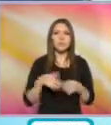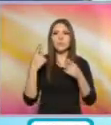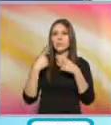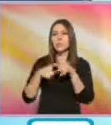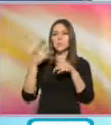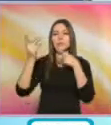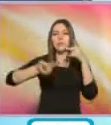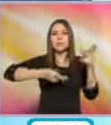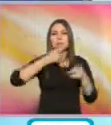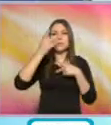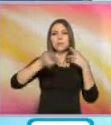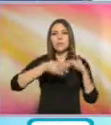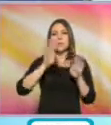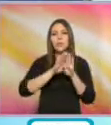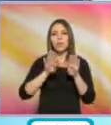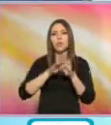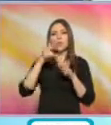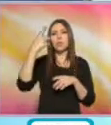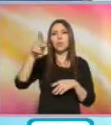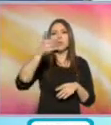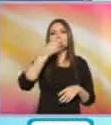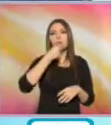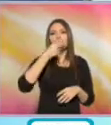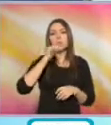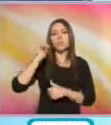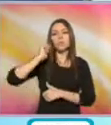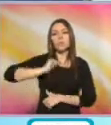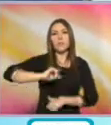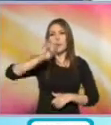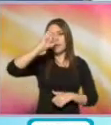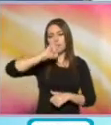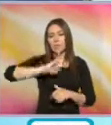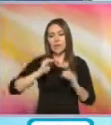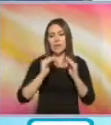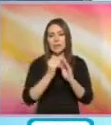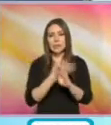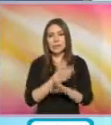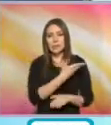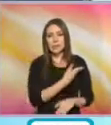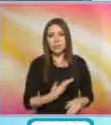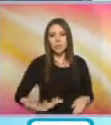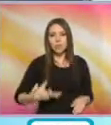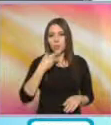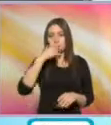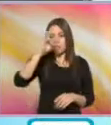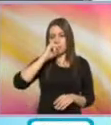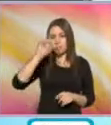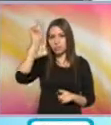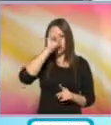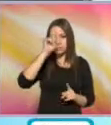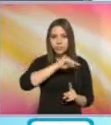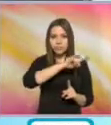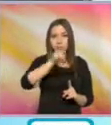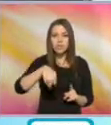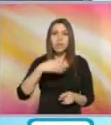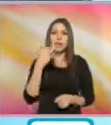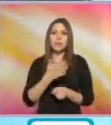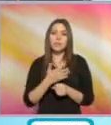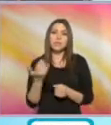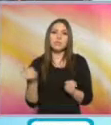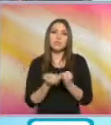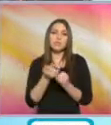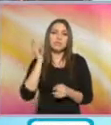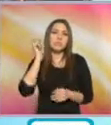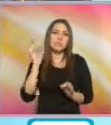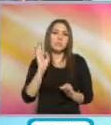rumores pues tocan al jefe del gabinete de la Casa Blanca, al jefe de asesores, y podría venir un cambio también ahí.